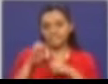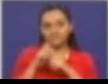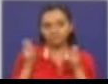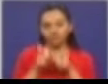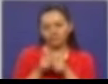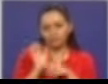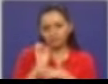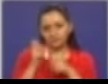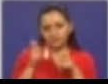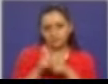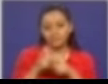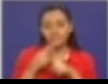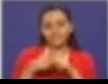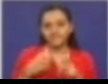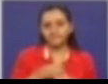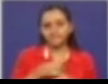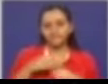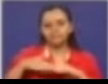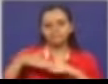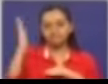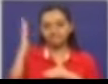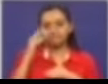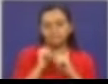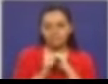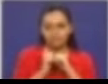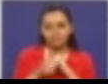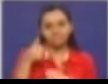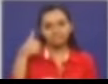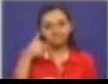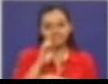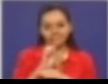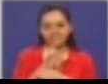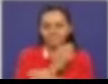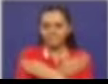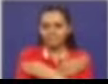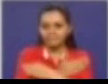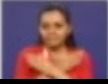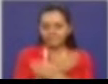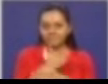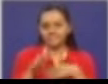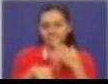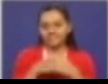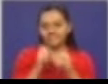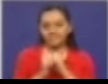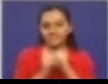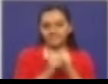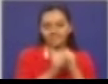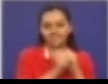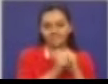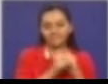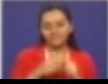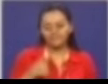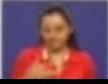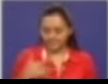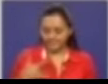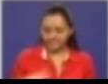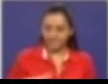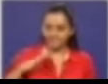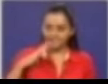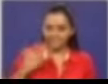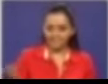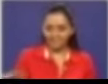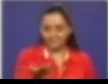de medallas ganamos nosotros, así que el desempeño de Ecuador es muy bueno. Felicitaciones a nuestros deportistas. Gracias, nos sentimos orgullosos de